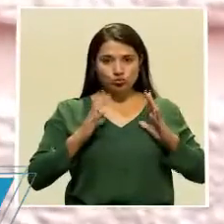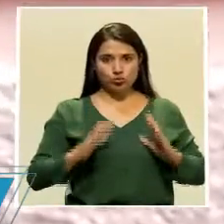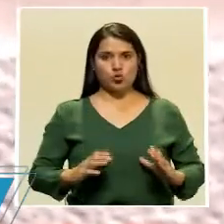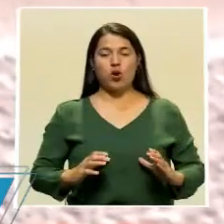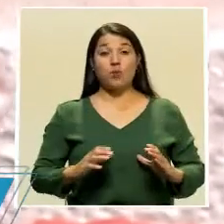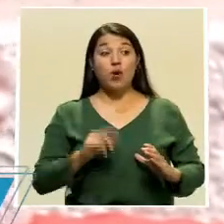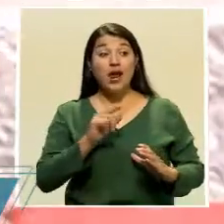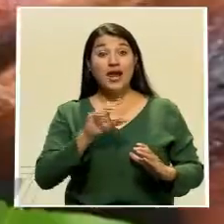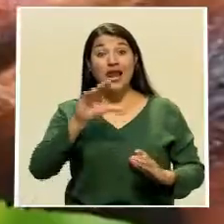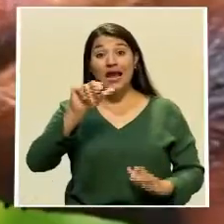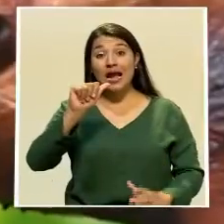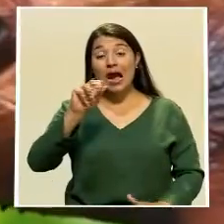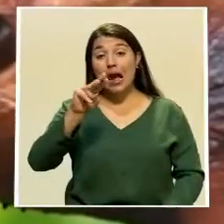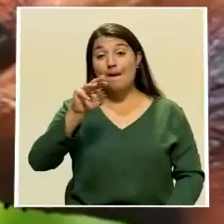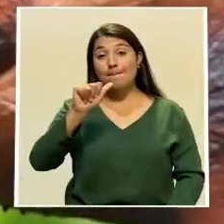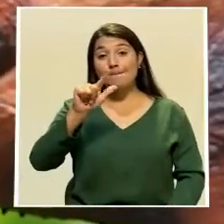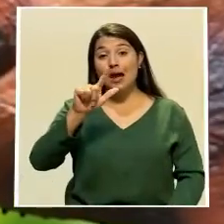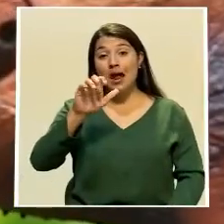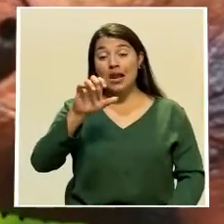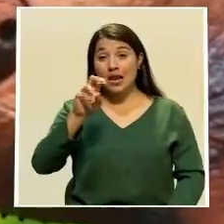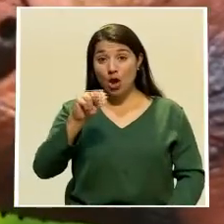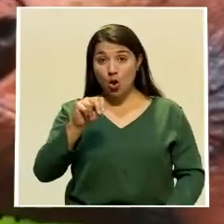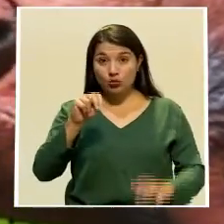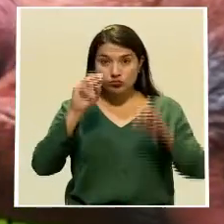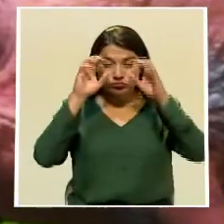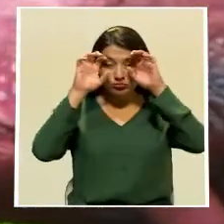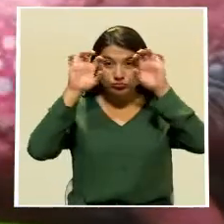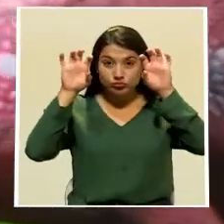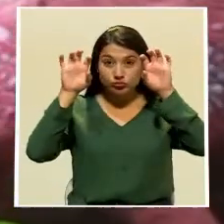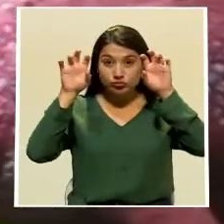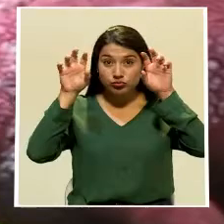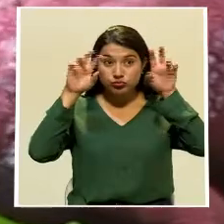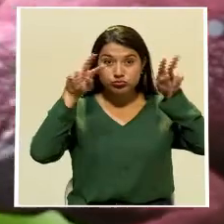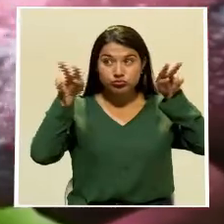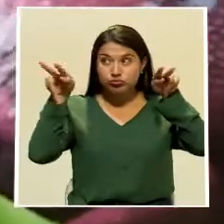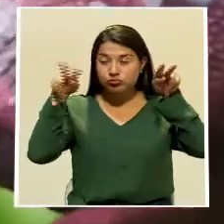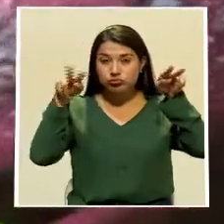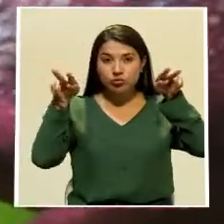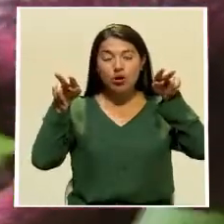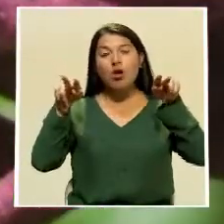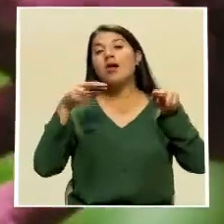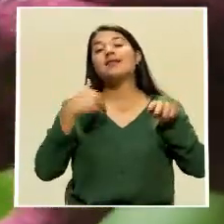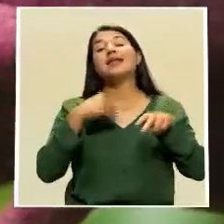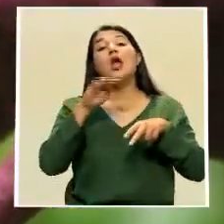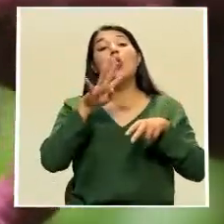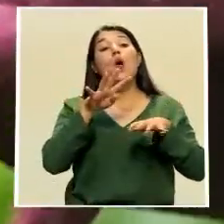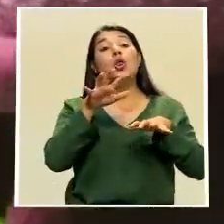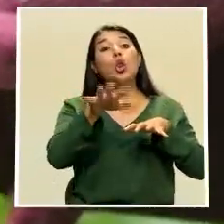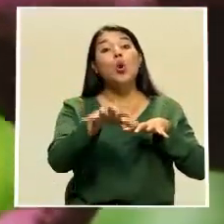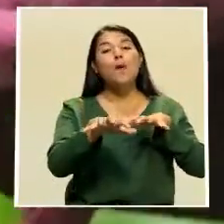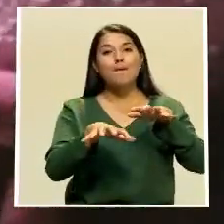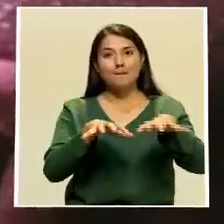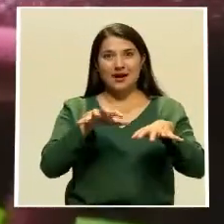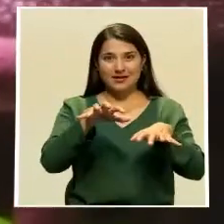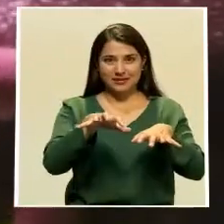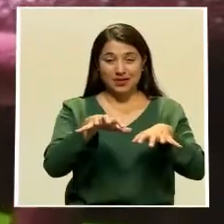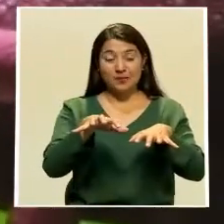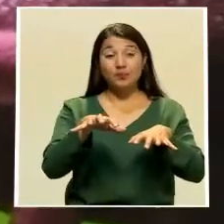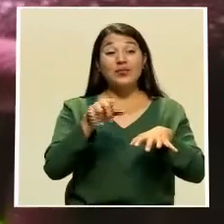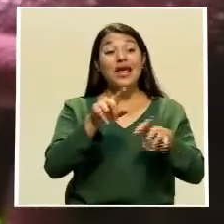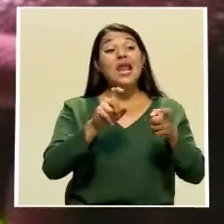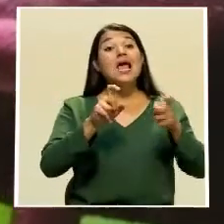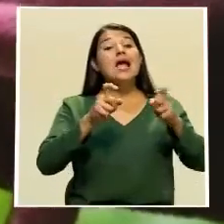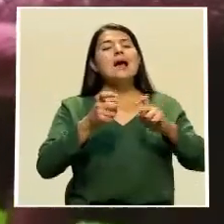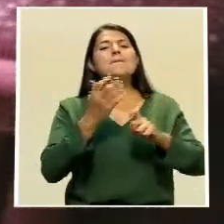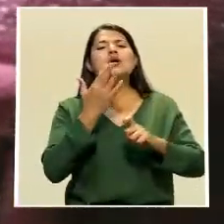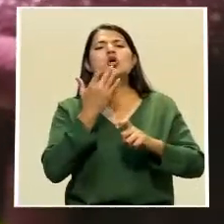hablamos del camaleón, un reptil con 4 patas, prensibles y cola enroscada. Los camaleones cambian de color gracias